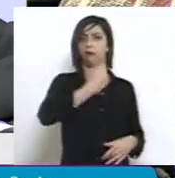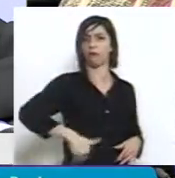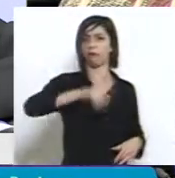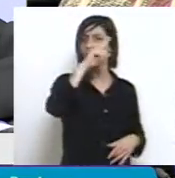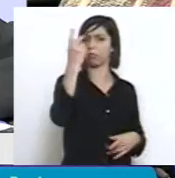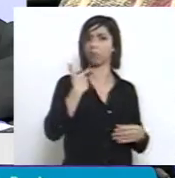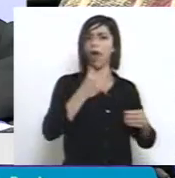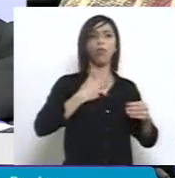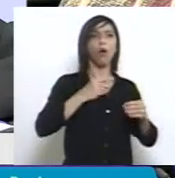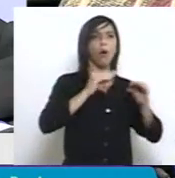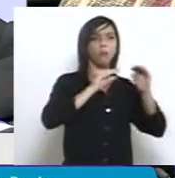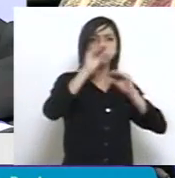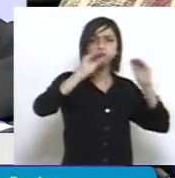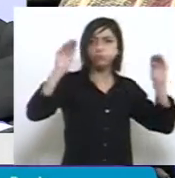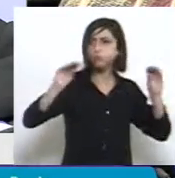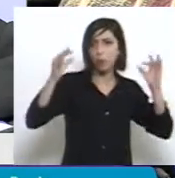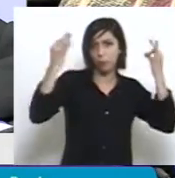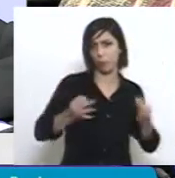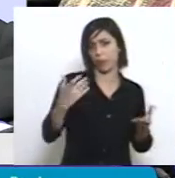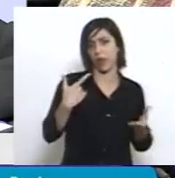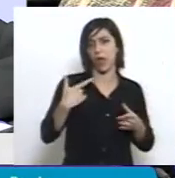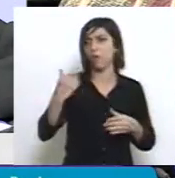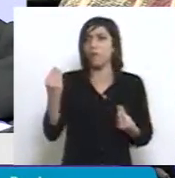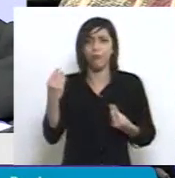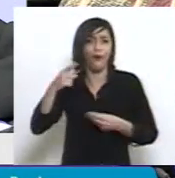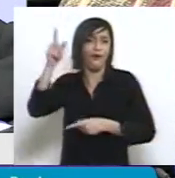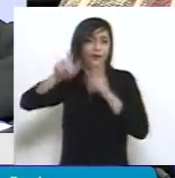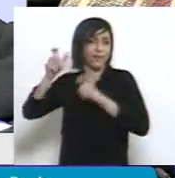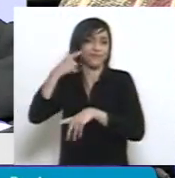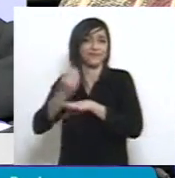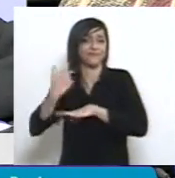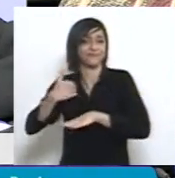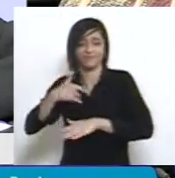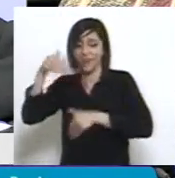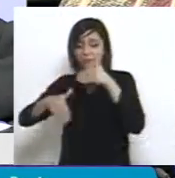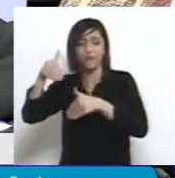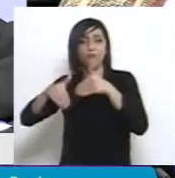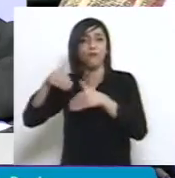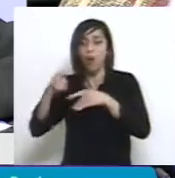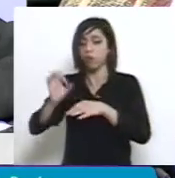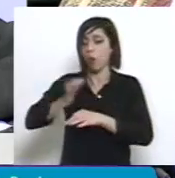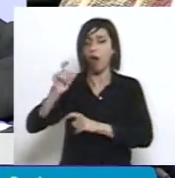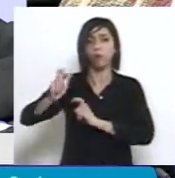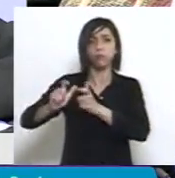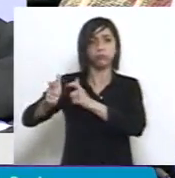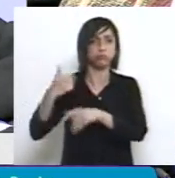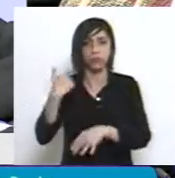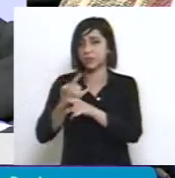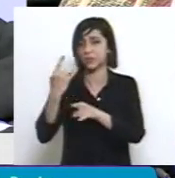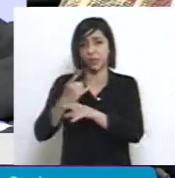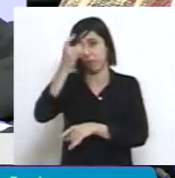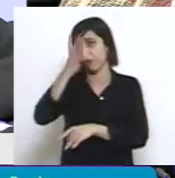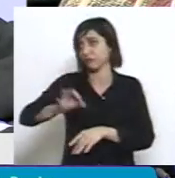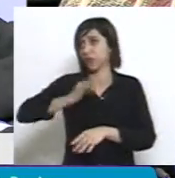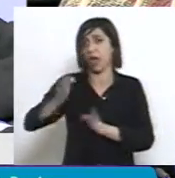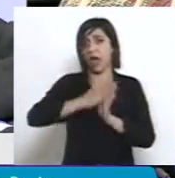hemos dado al Estado, votando año tras año este presupuesto, y que lo expresan en el voto que durante 12